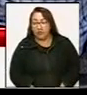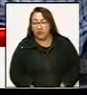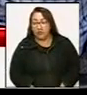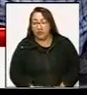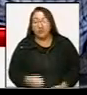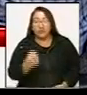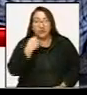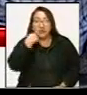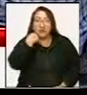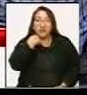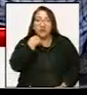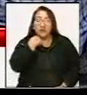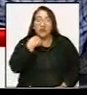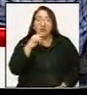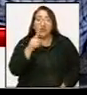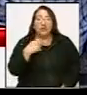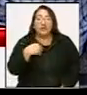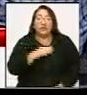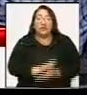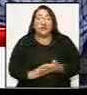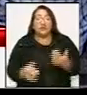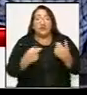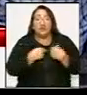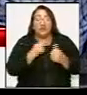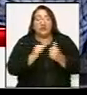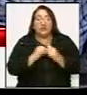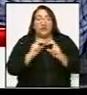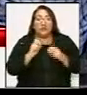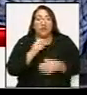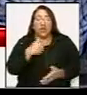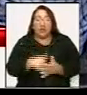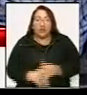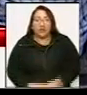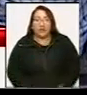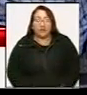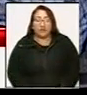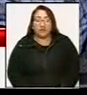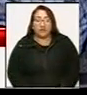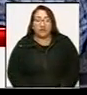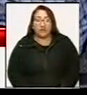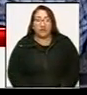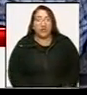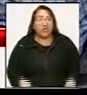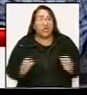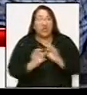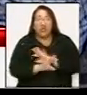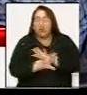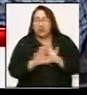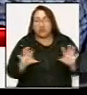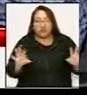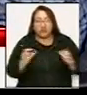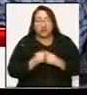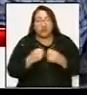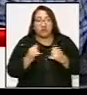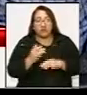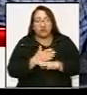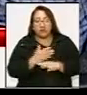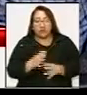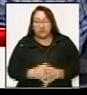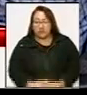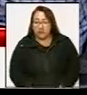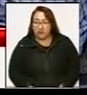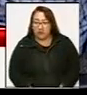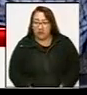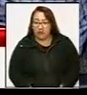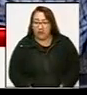me refiero, usted no tuvo ningún tipo de responsabilidad frente al tema de las cartas fianzas. No, ninguna, tampoco. Es más, el informe que tienen ahí ustedes... ¿Y entonces